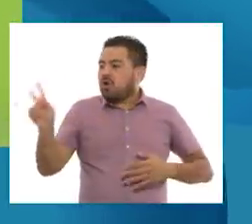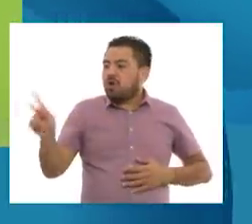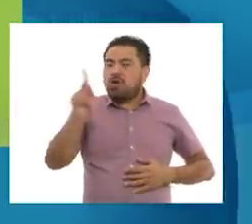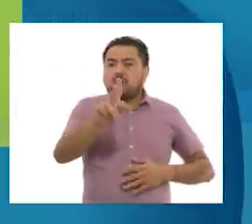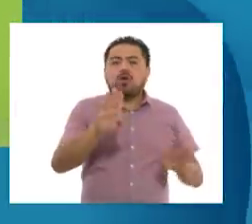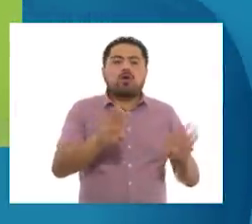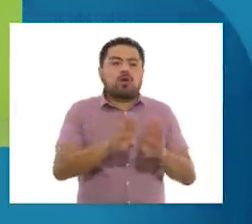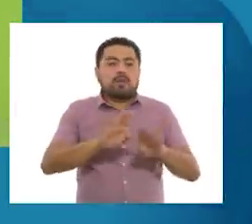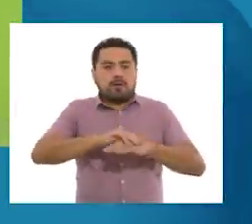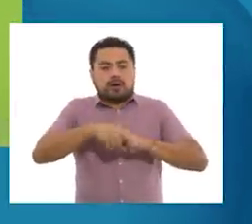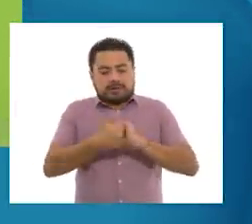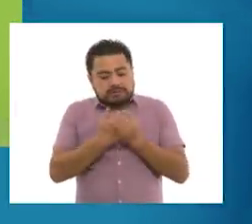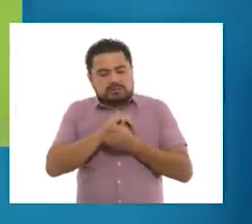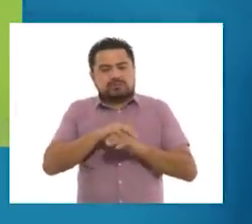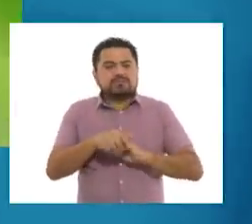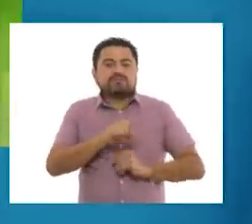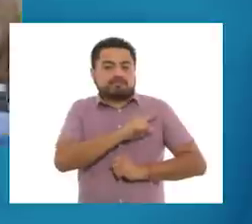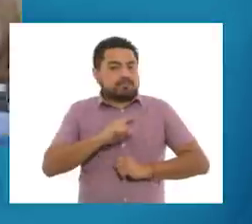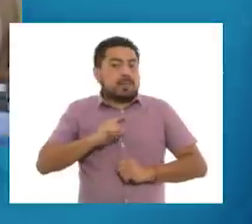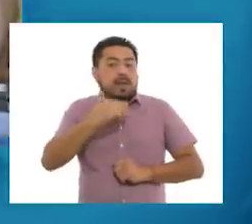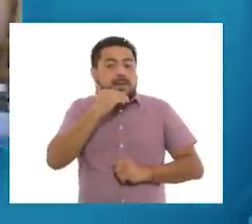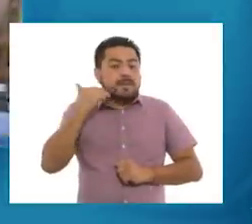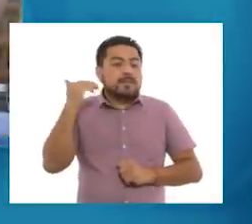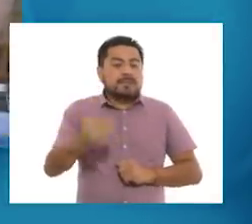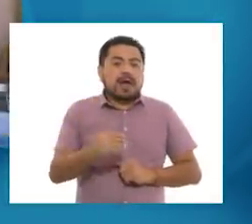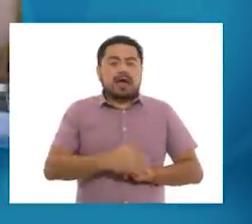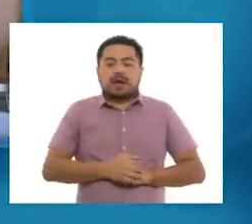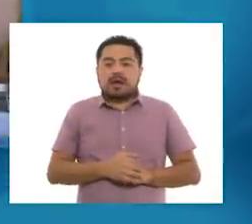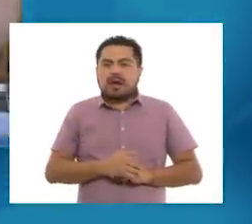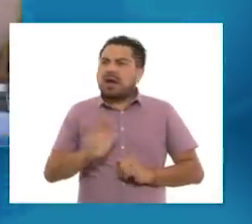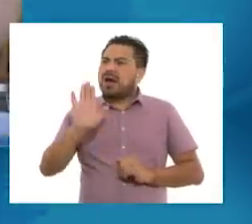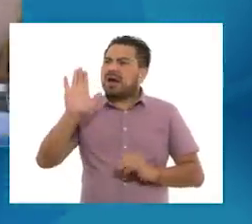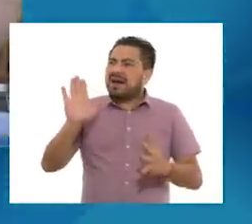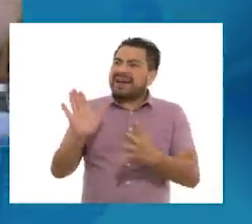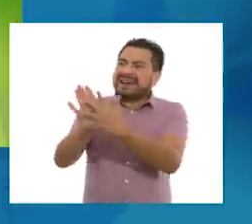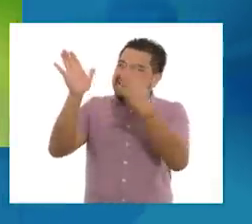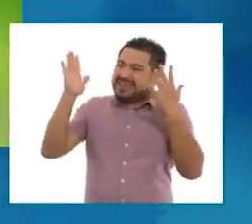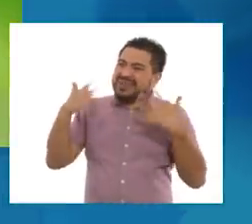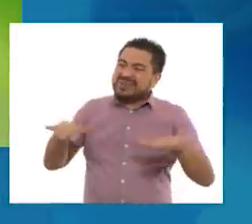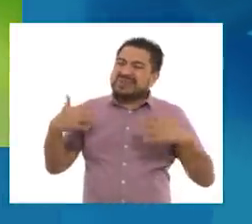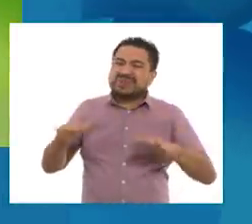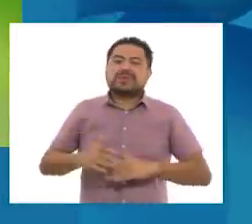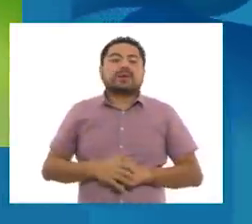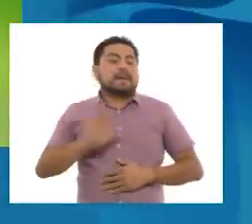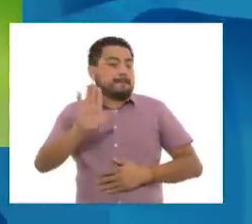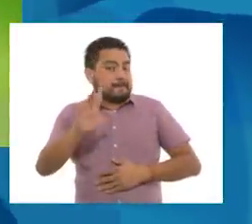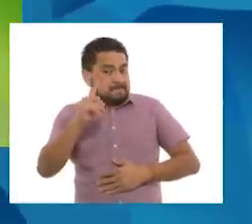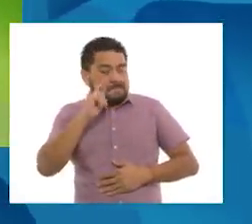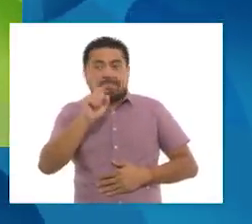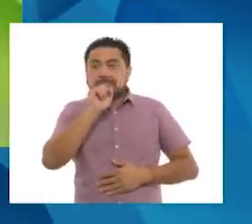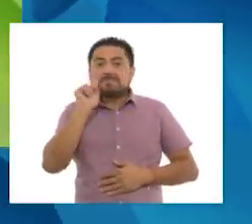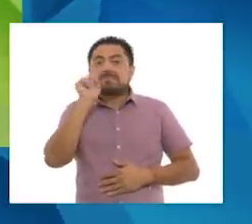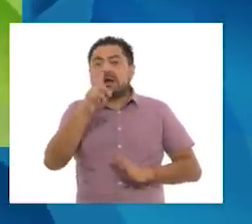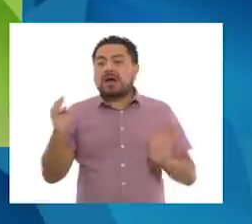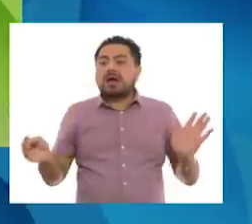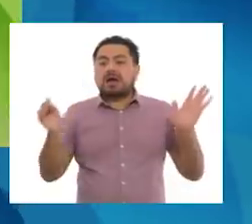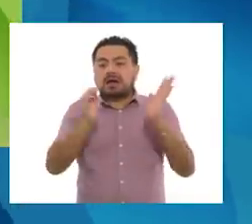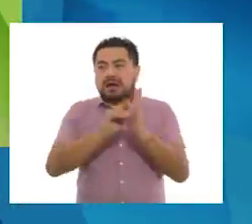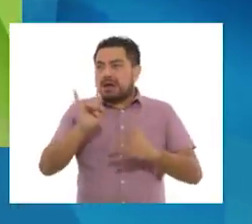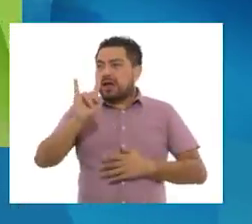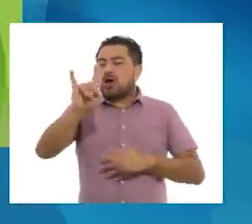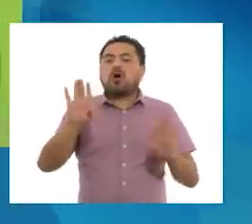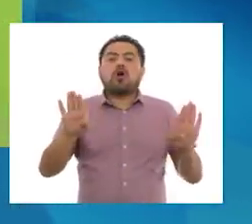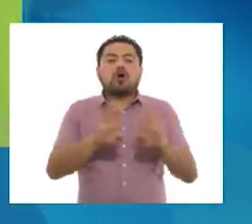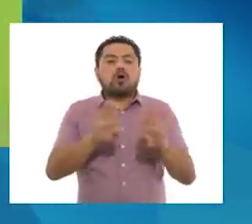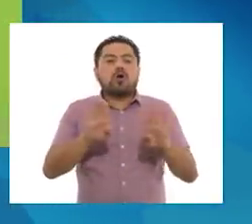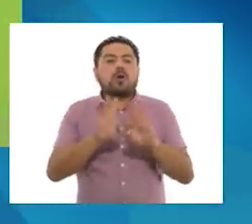medidas para un lavado adecuado de manos. ¡Chócalas a la distancia, Tania! Mira, también puso en su cartel cómo